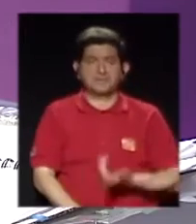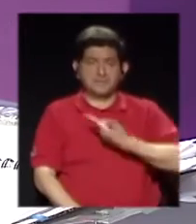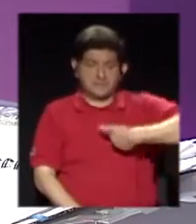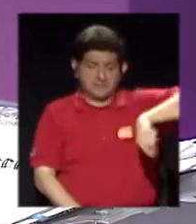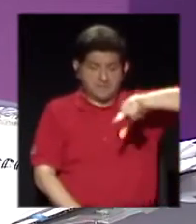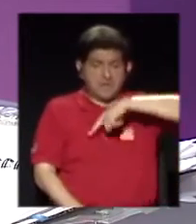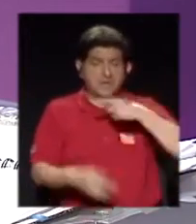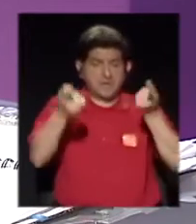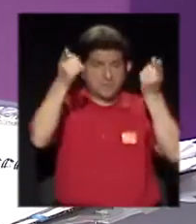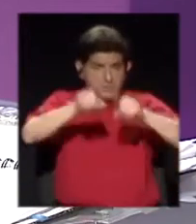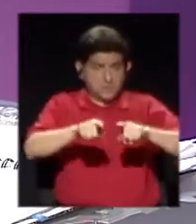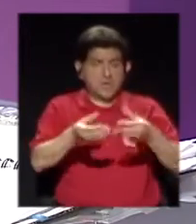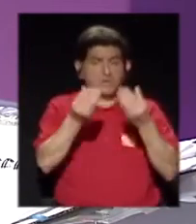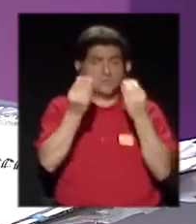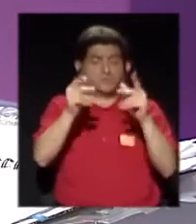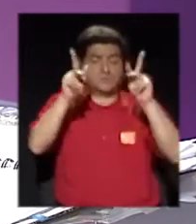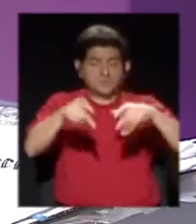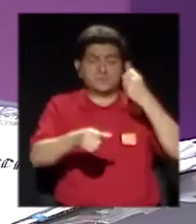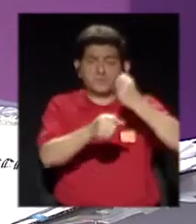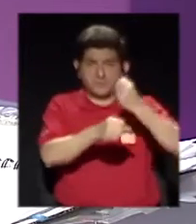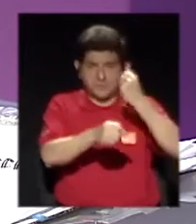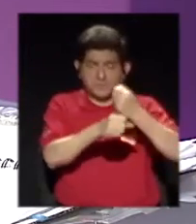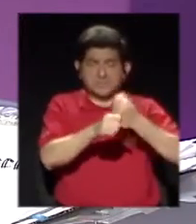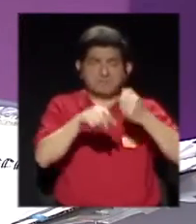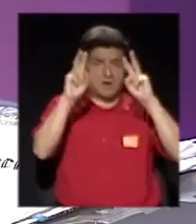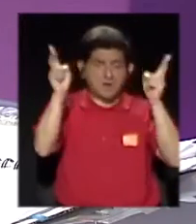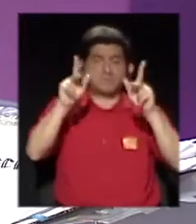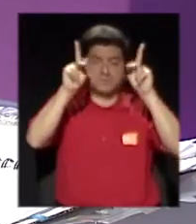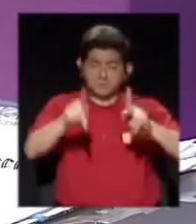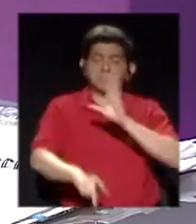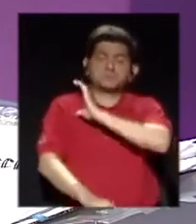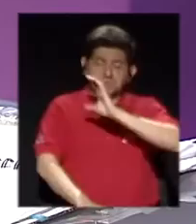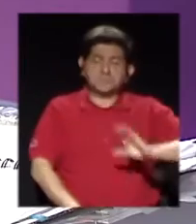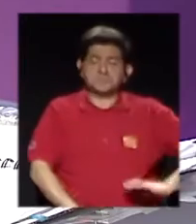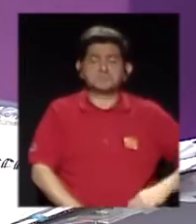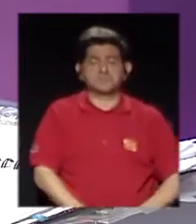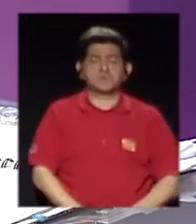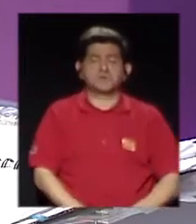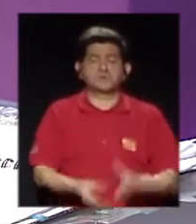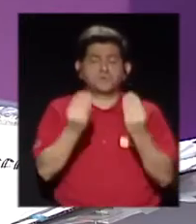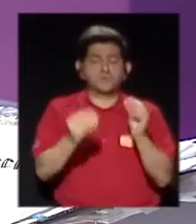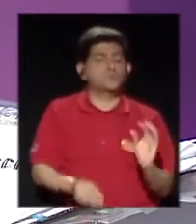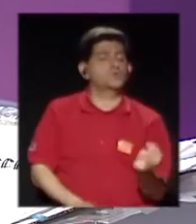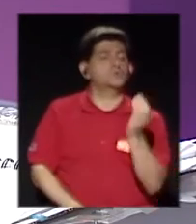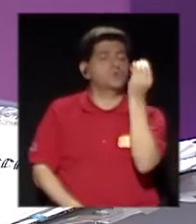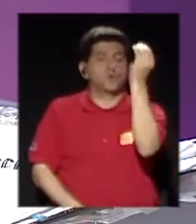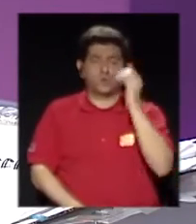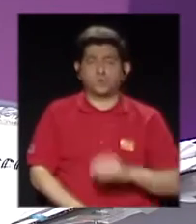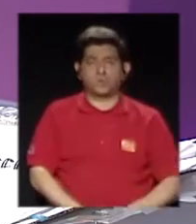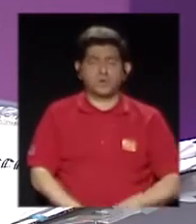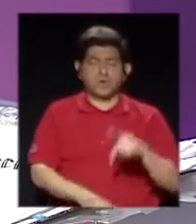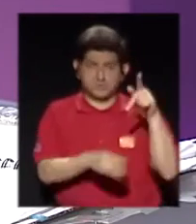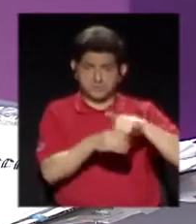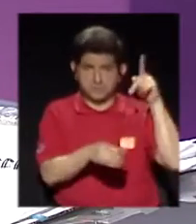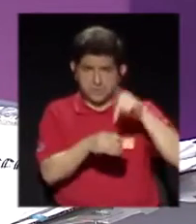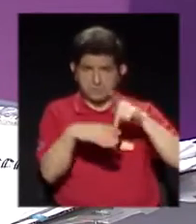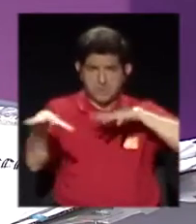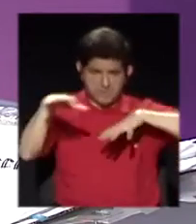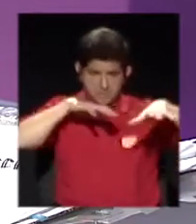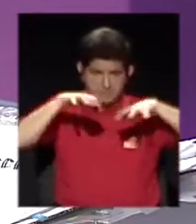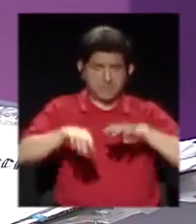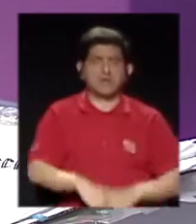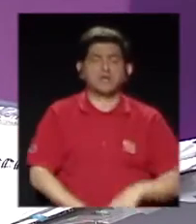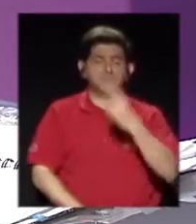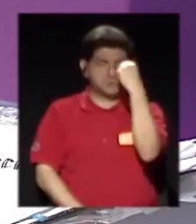en nuestro caso muchos de los que trabajamos en este tema somos cristianos y muchos de los muchachos que participan en las actividades